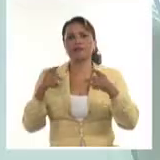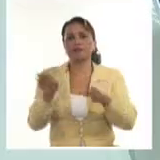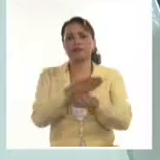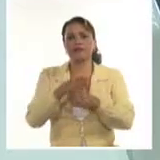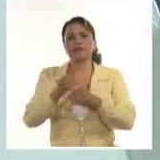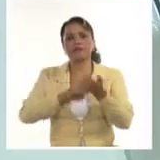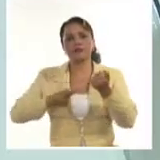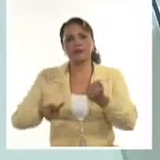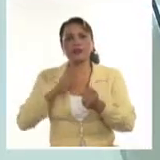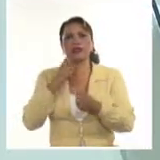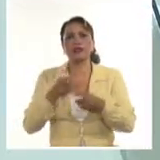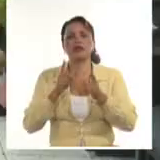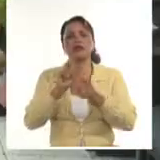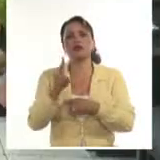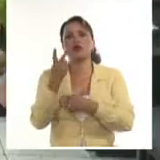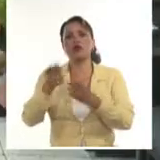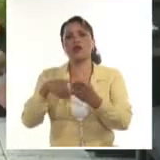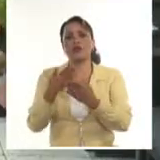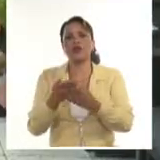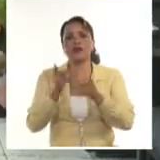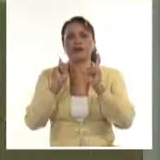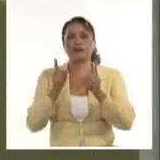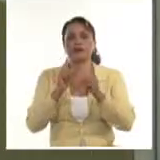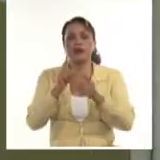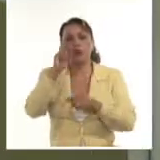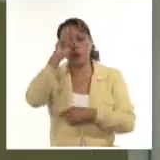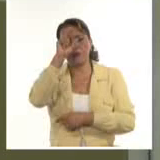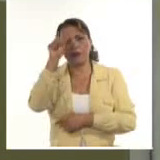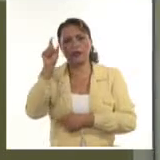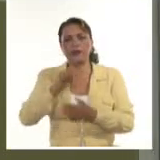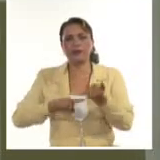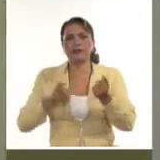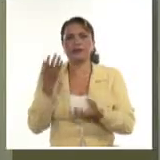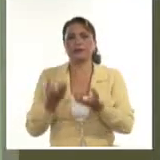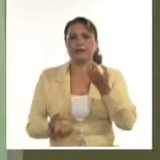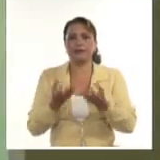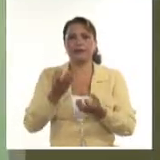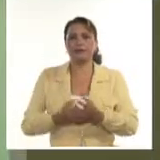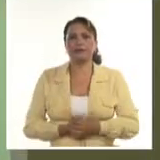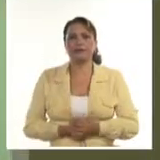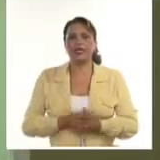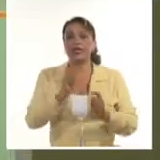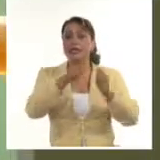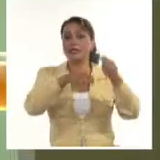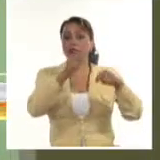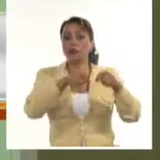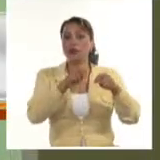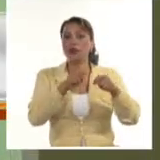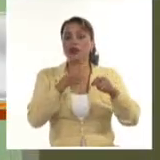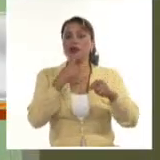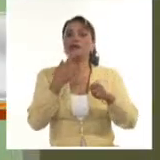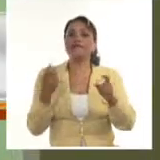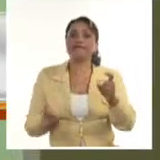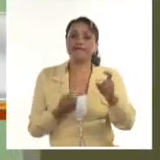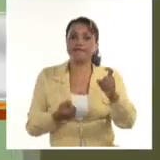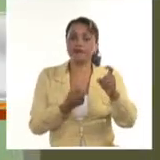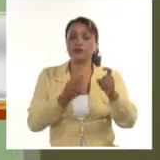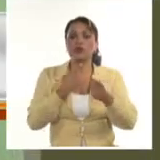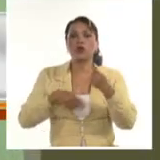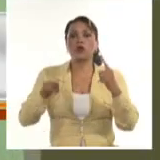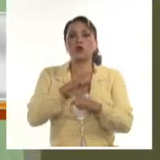provincias durante dos jornadas en el Hospital Cienfueguero. La cirugía es un método muy importante en la lucha contra el cáncer, pero genera estrés